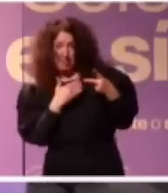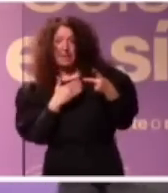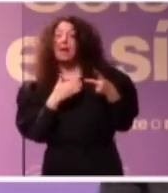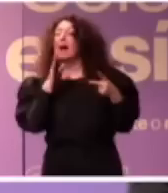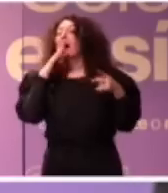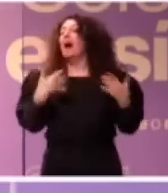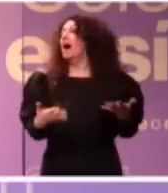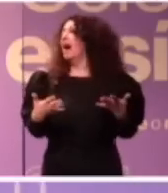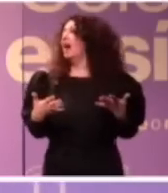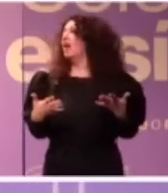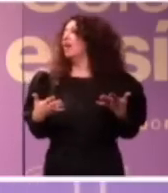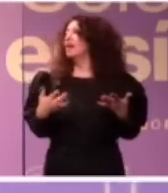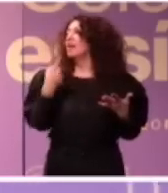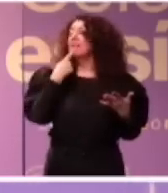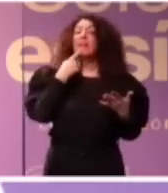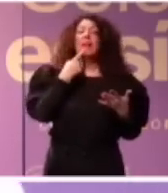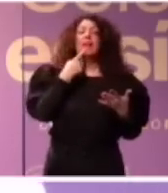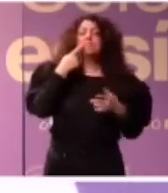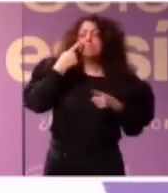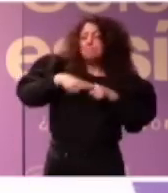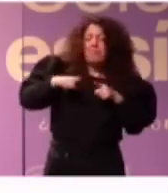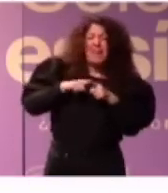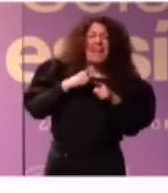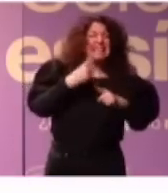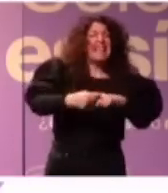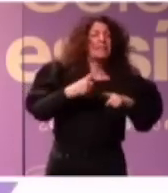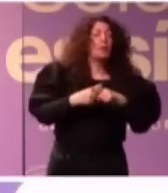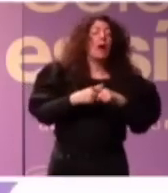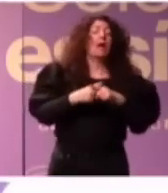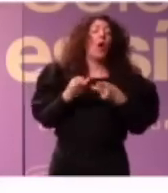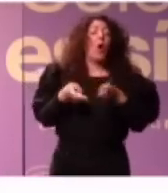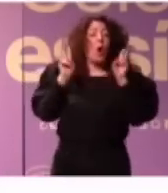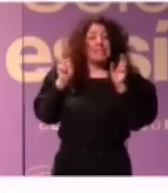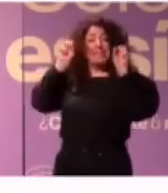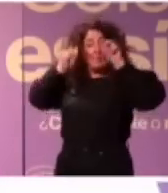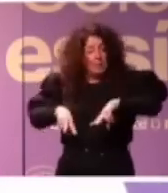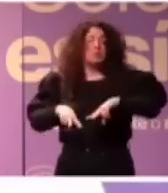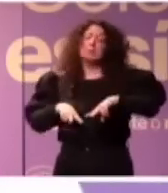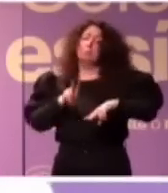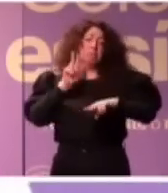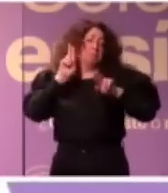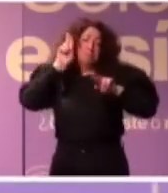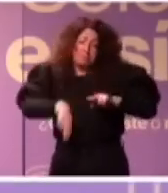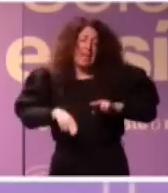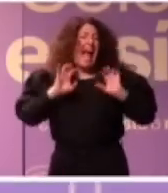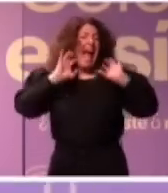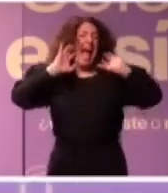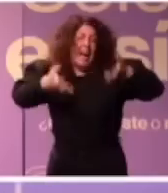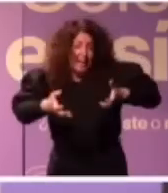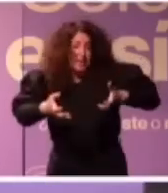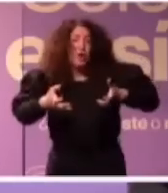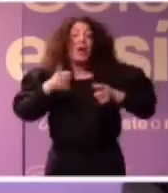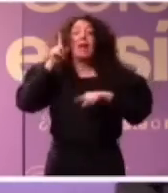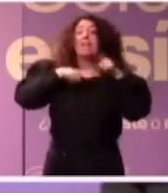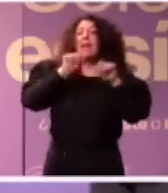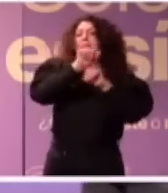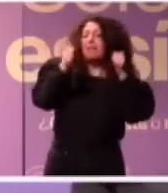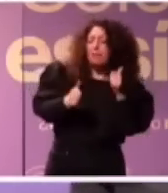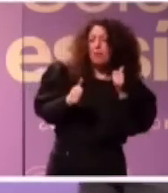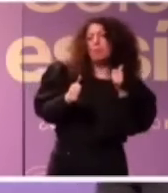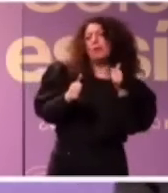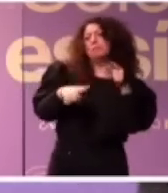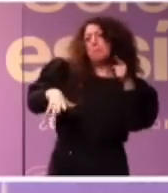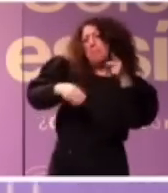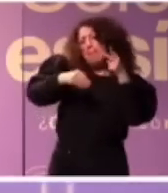Ahora el Código Penal dice todo acto sexual sin consentimiento es agresión y en función de cómo se haga hay agravantes que van incrementando las